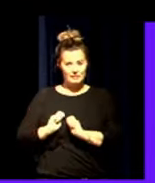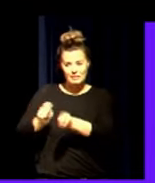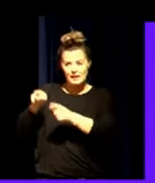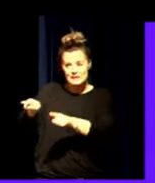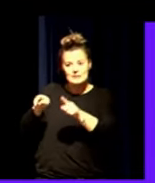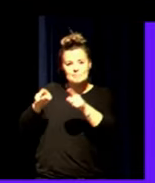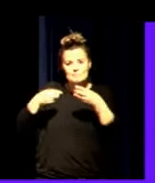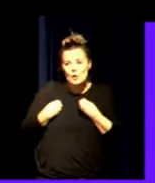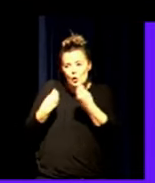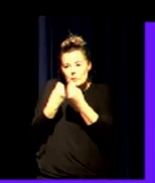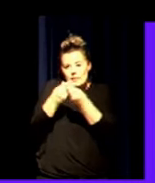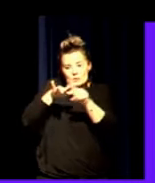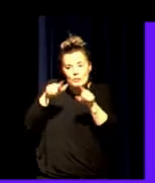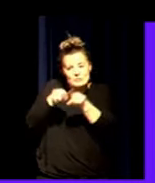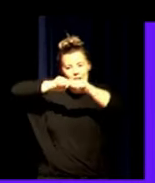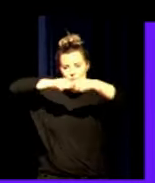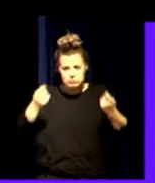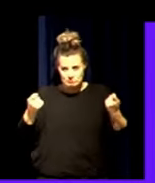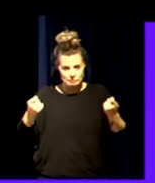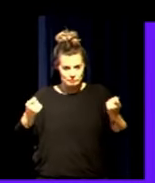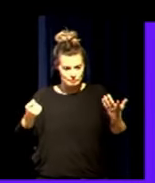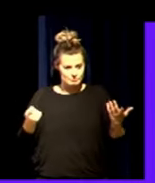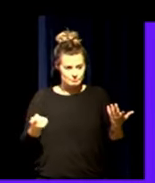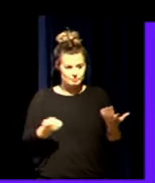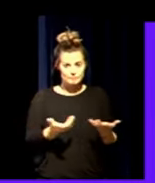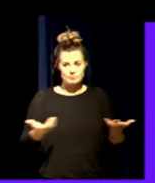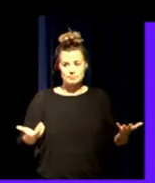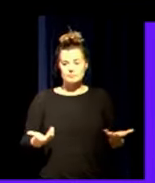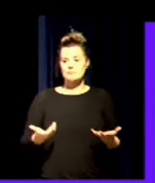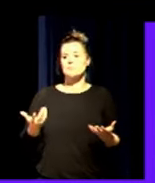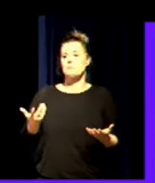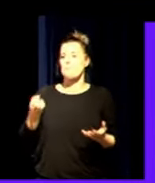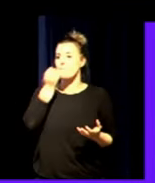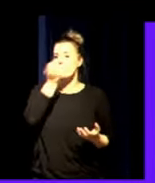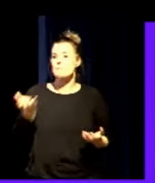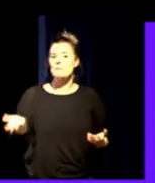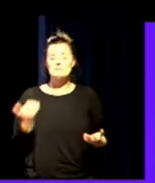esta quiebra de la convivencia. Bien,